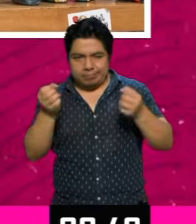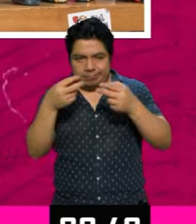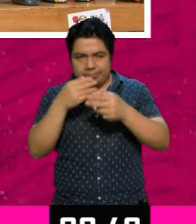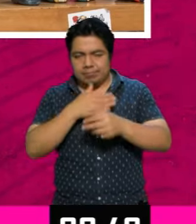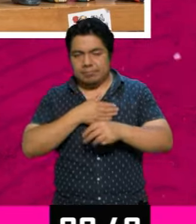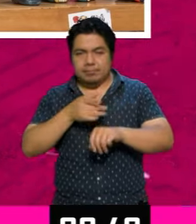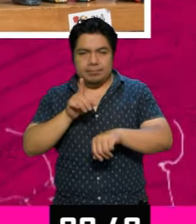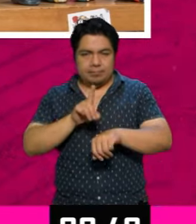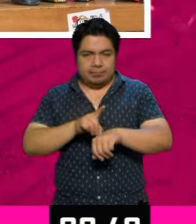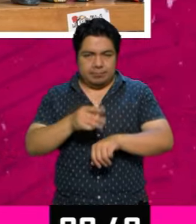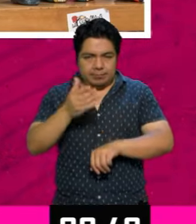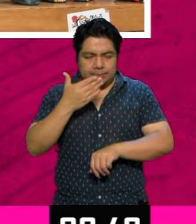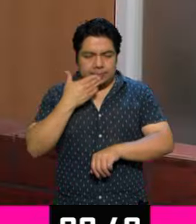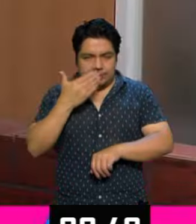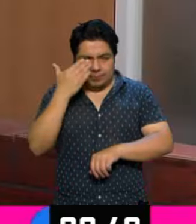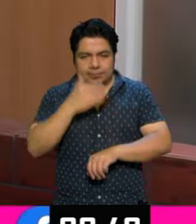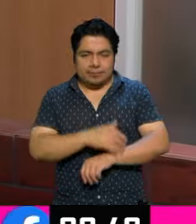día.